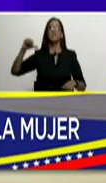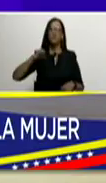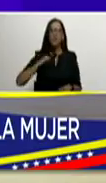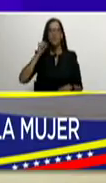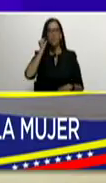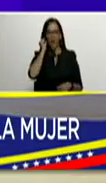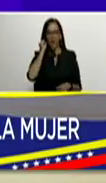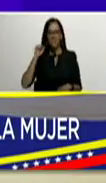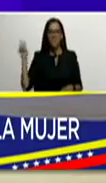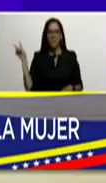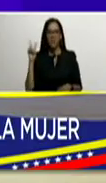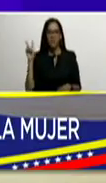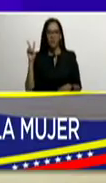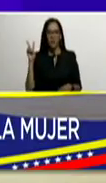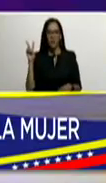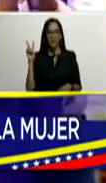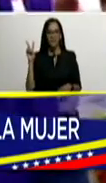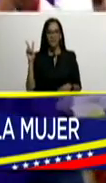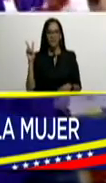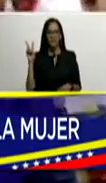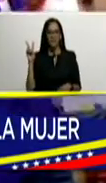Mujer Venezuela.